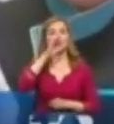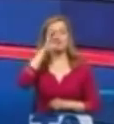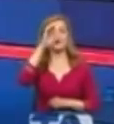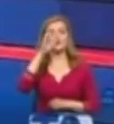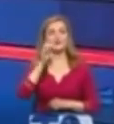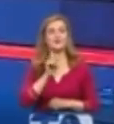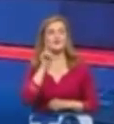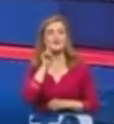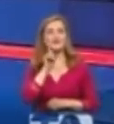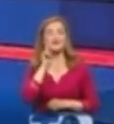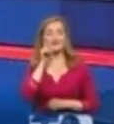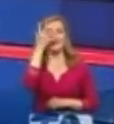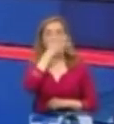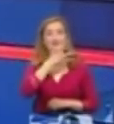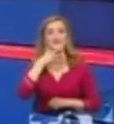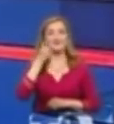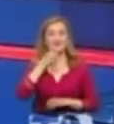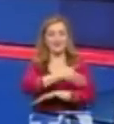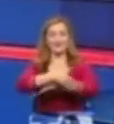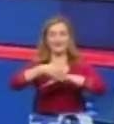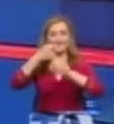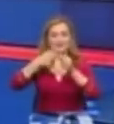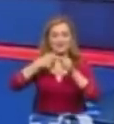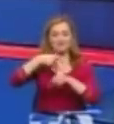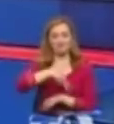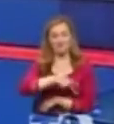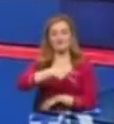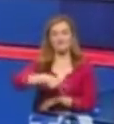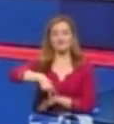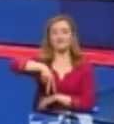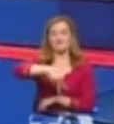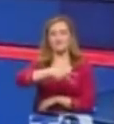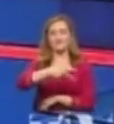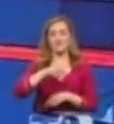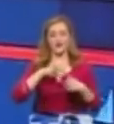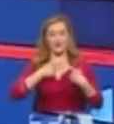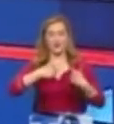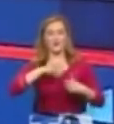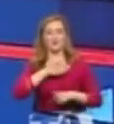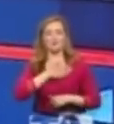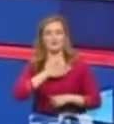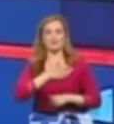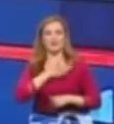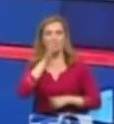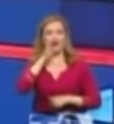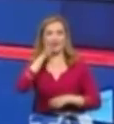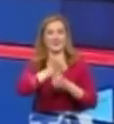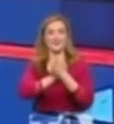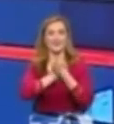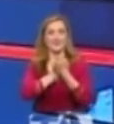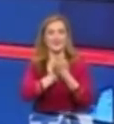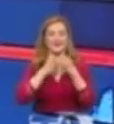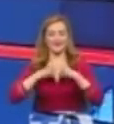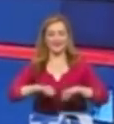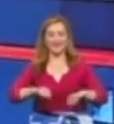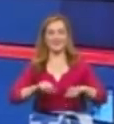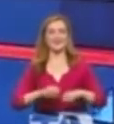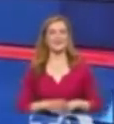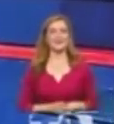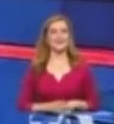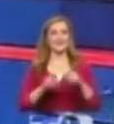linda negrita, me voy por las calles quiteñas, dejando en tu pecho, guambrita, canciones de amor y de penas.